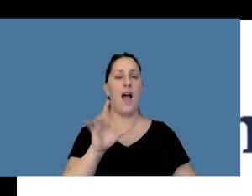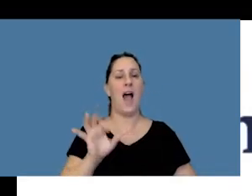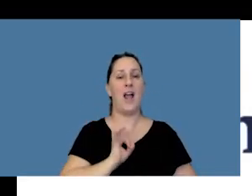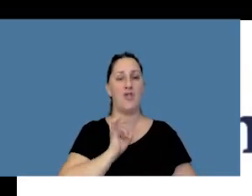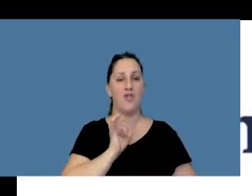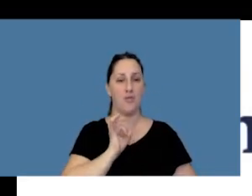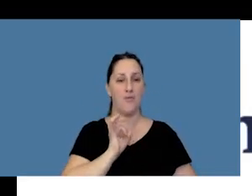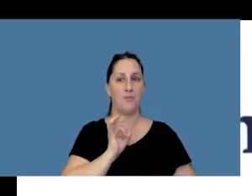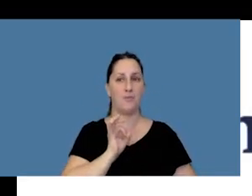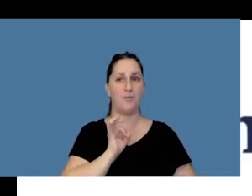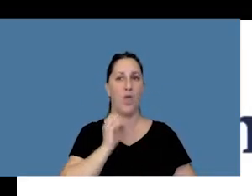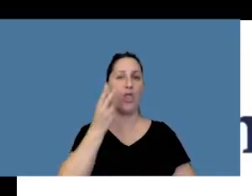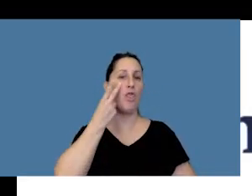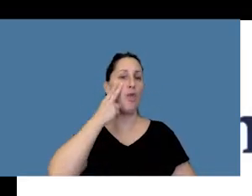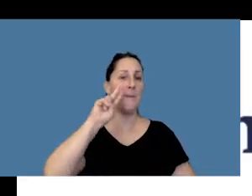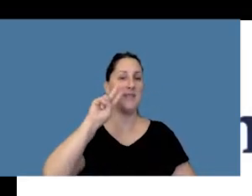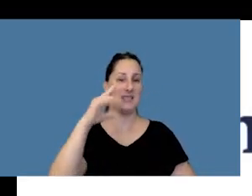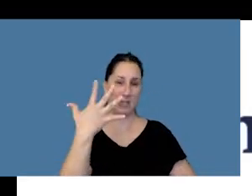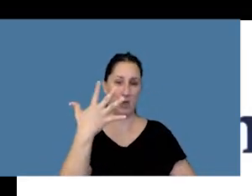año 2005, fue la